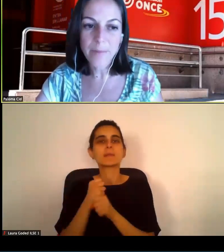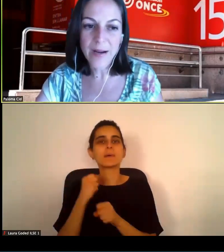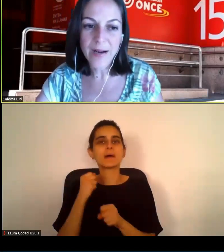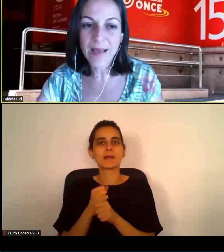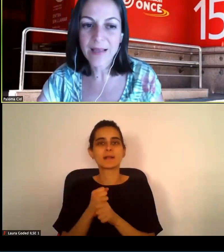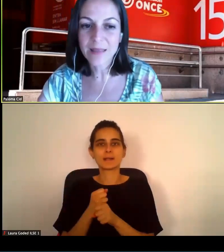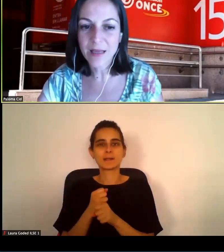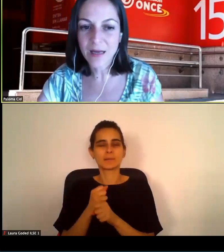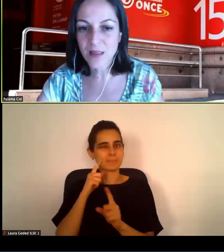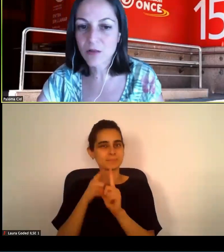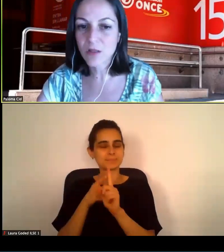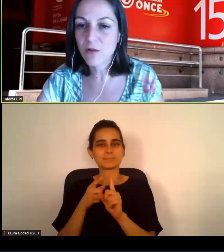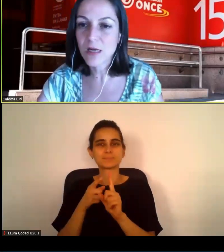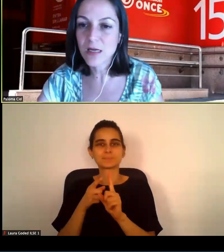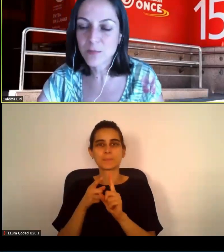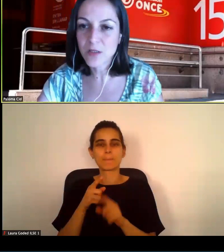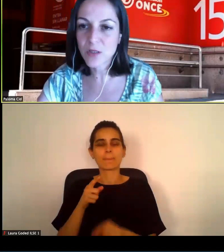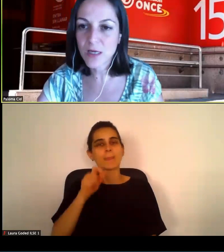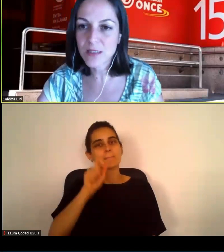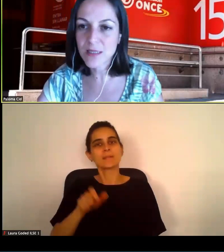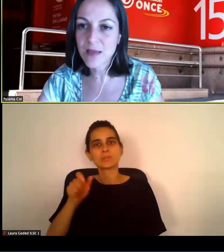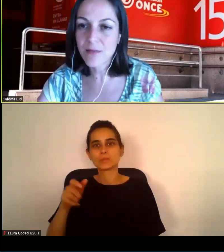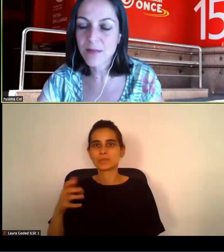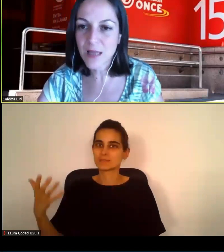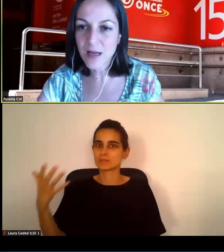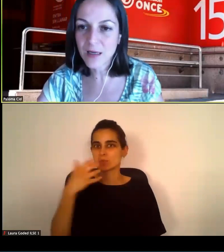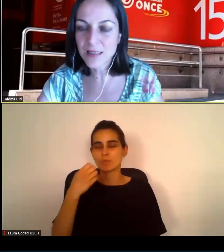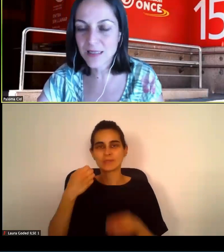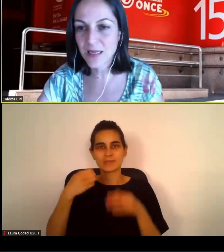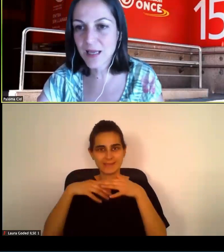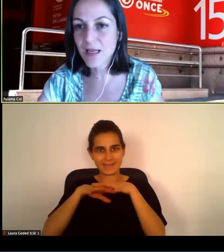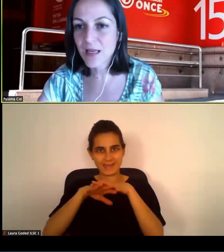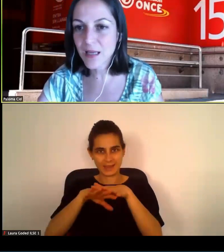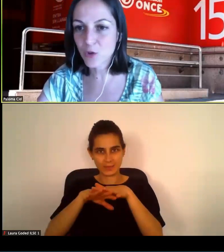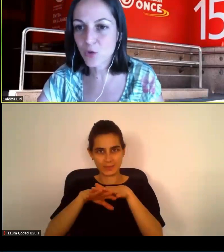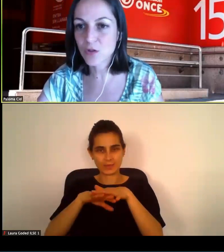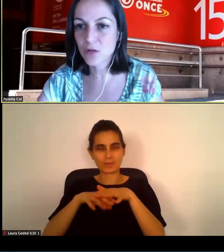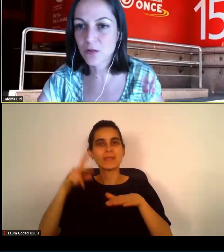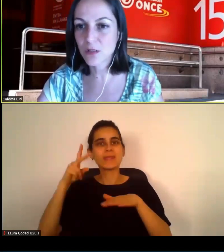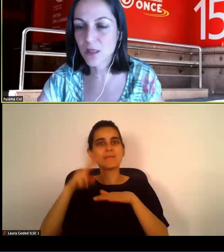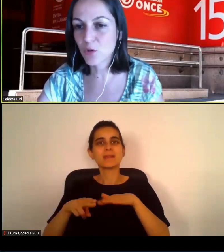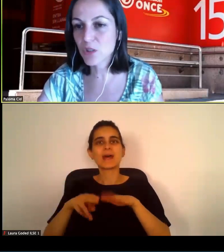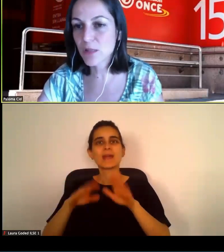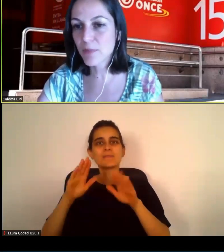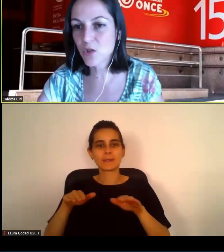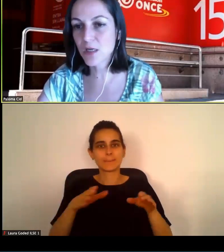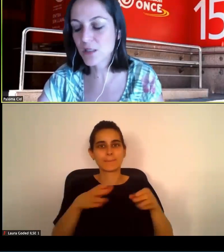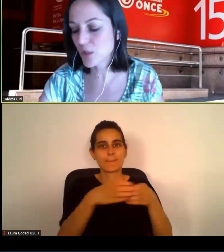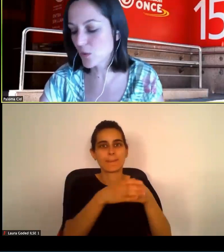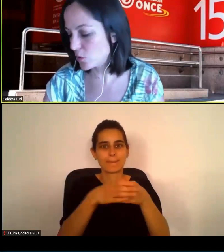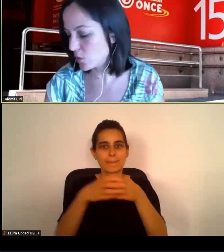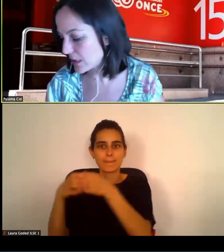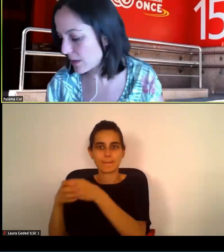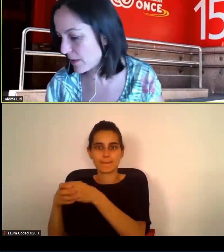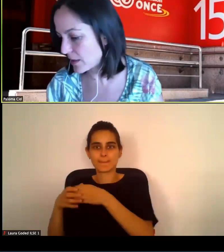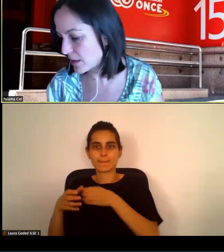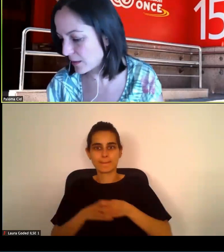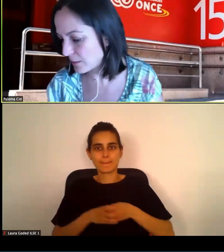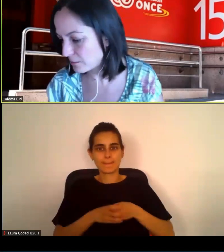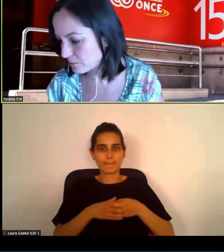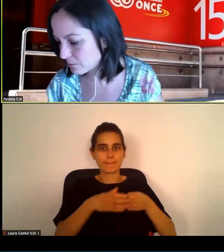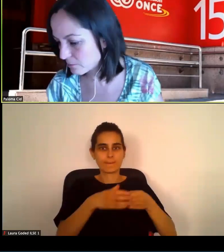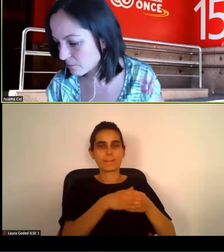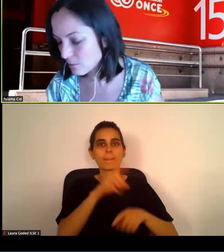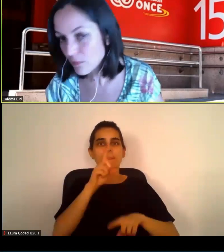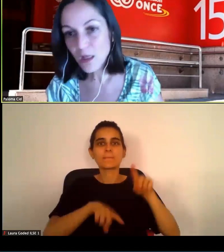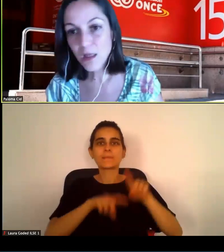para la integración de todas las personas y evitar que se creen guetos, guetos de personas según su discapacidad.